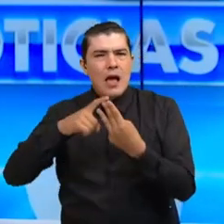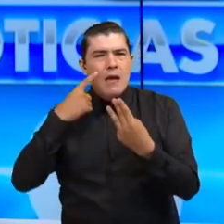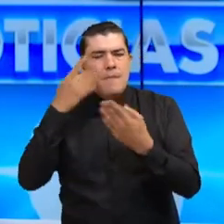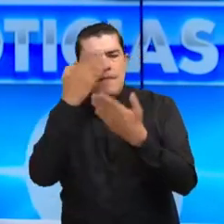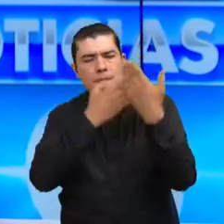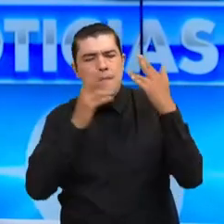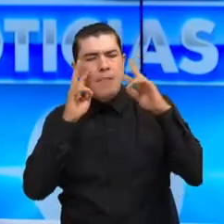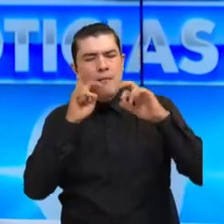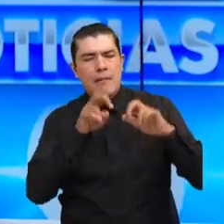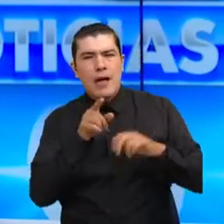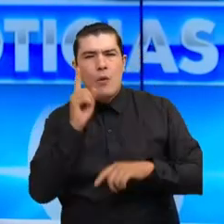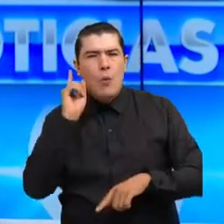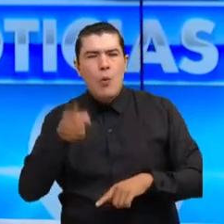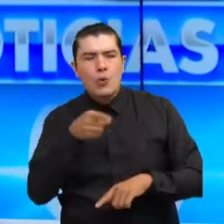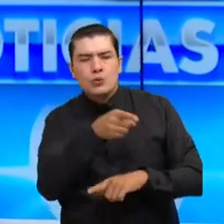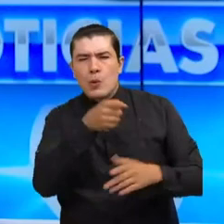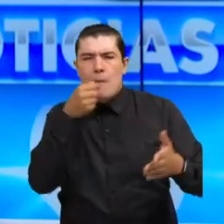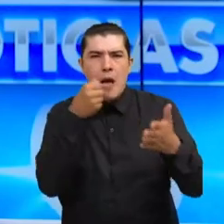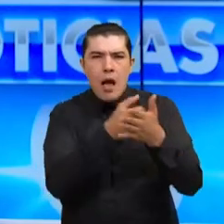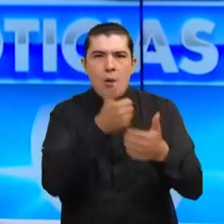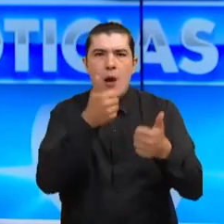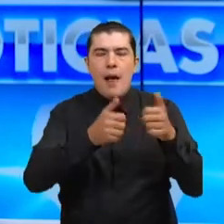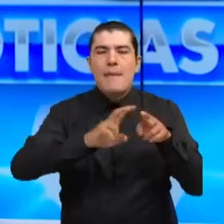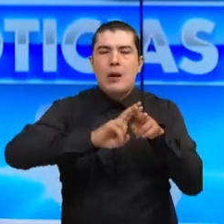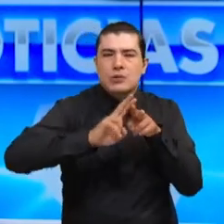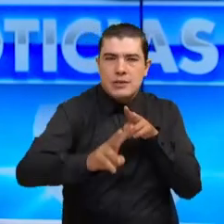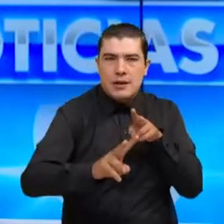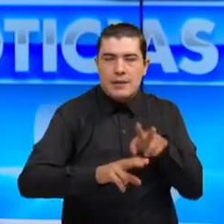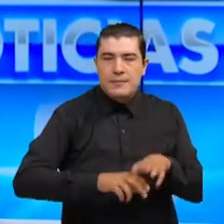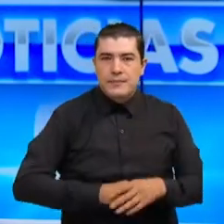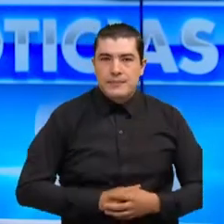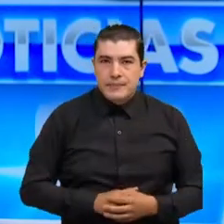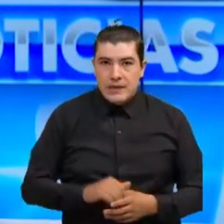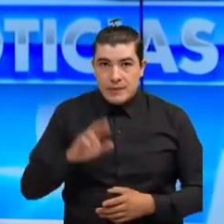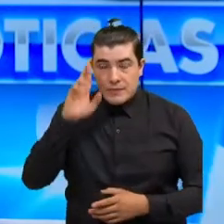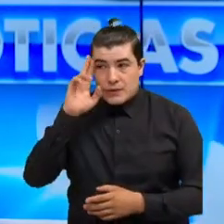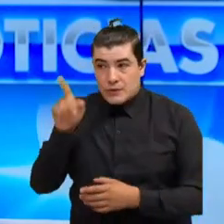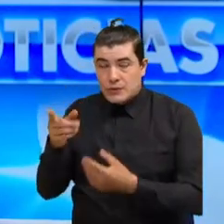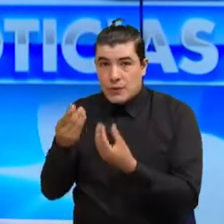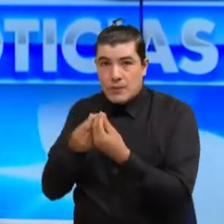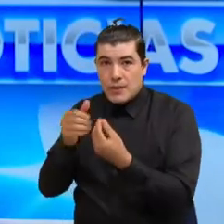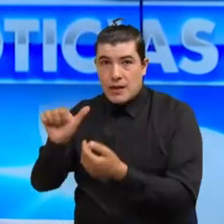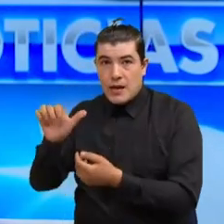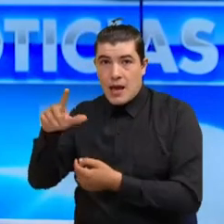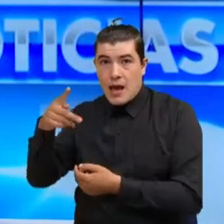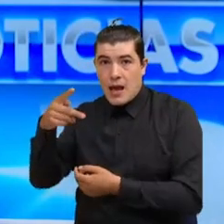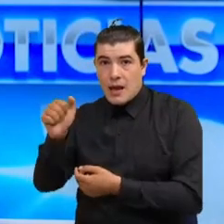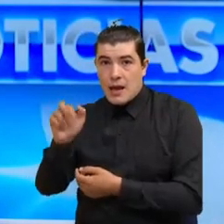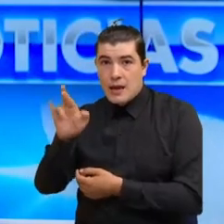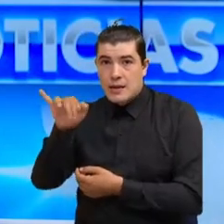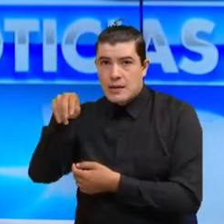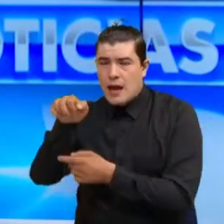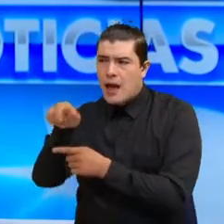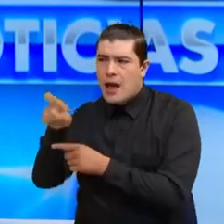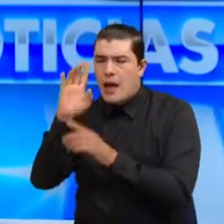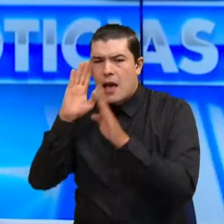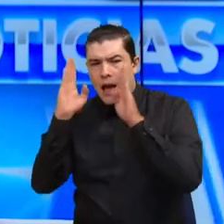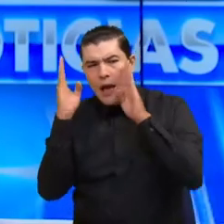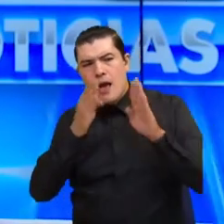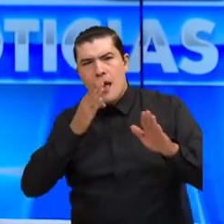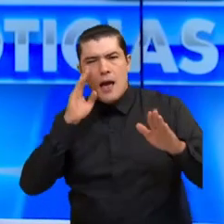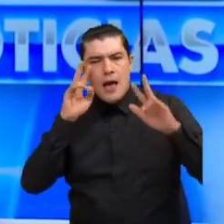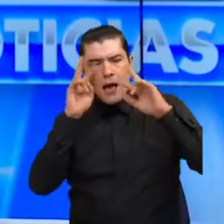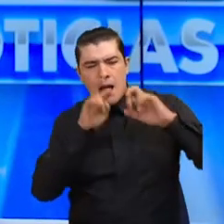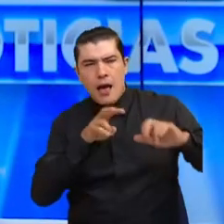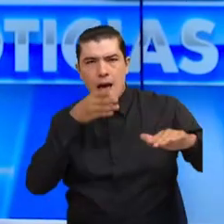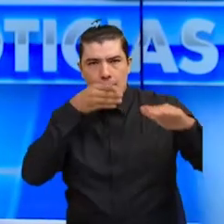de los siniestros viales. Justamente ante este tema, nuestra periodista Karina Chacón le puso la lupa al tema y justamente se encuentra en las instalaciones de la